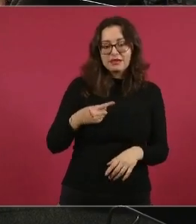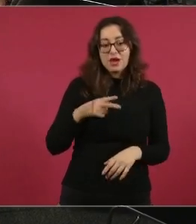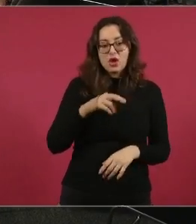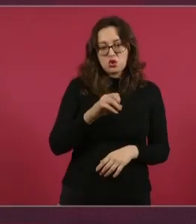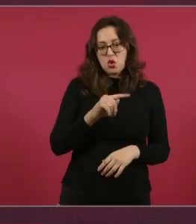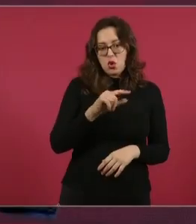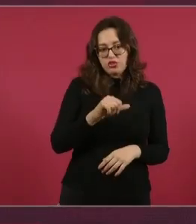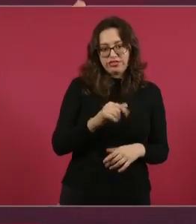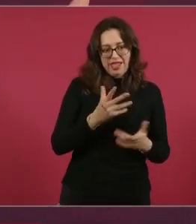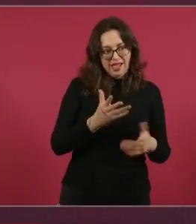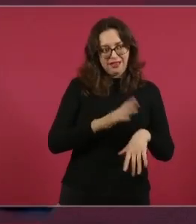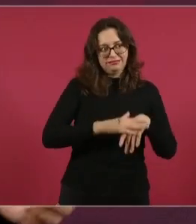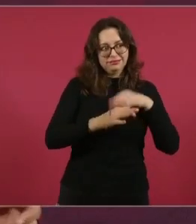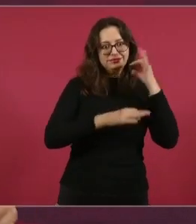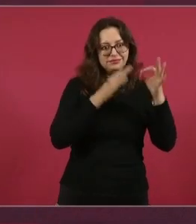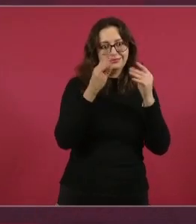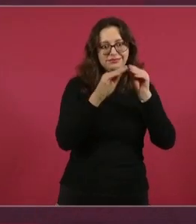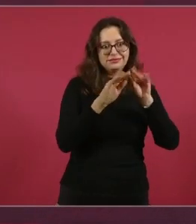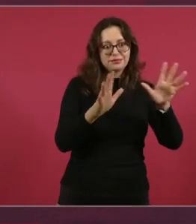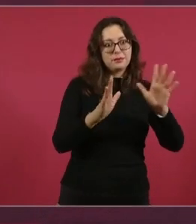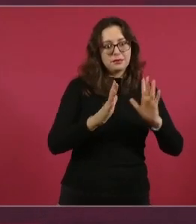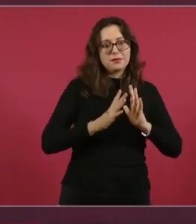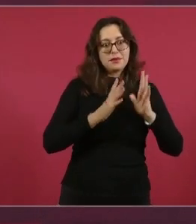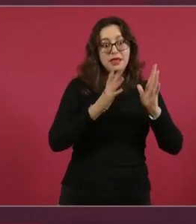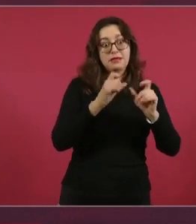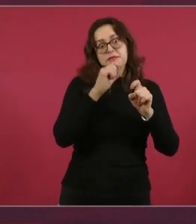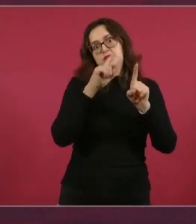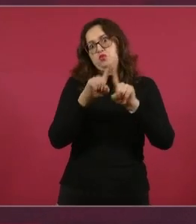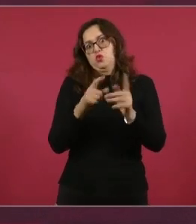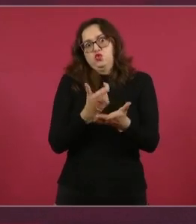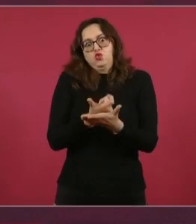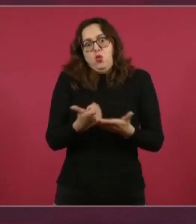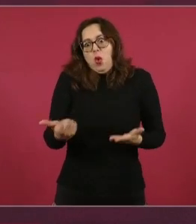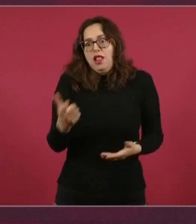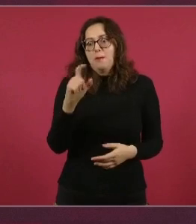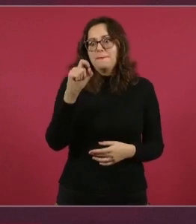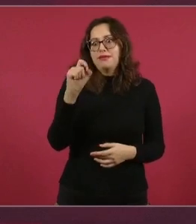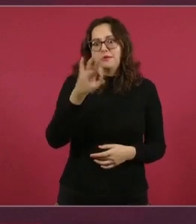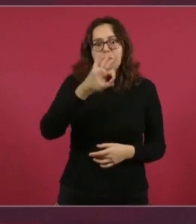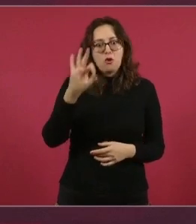como también lo es, desde luego, el aumento al salario.